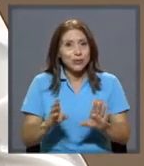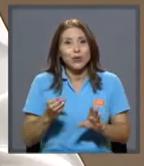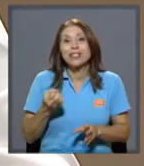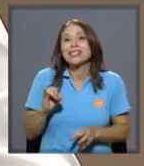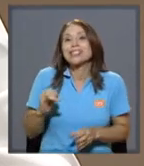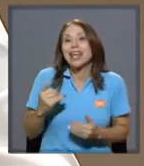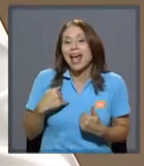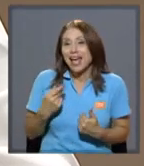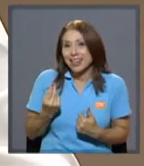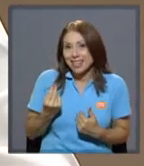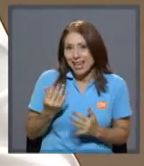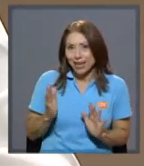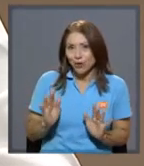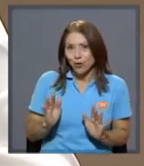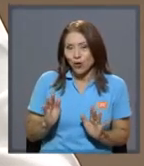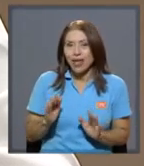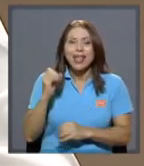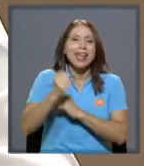¿verdad?